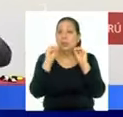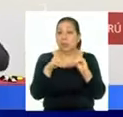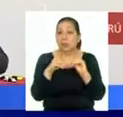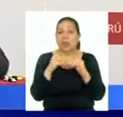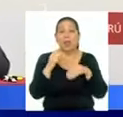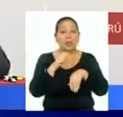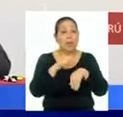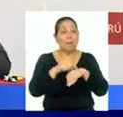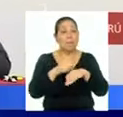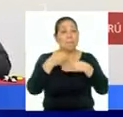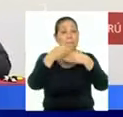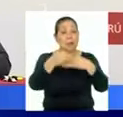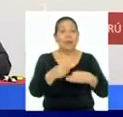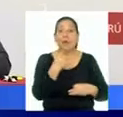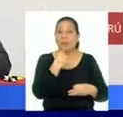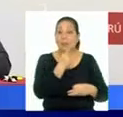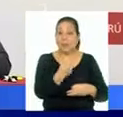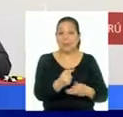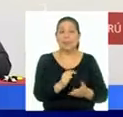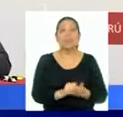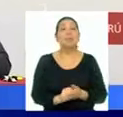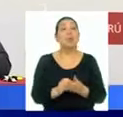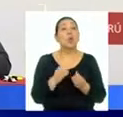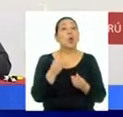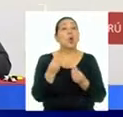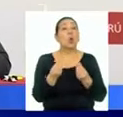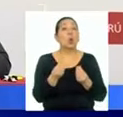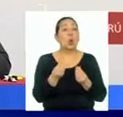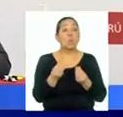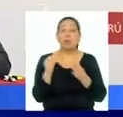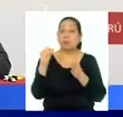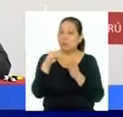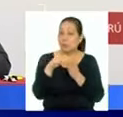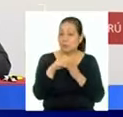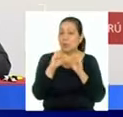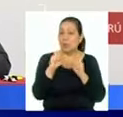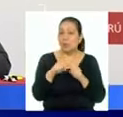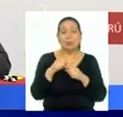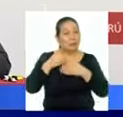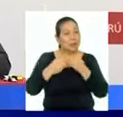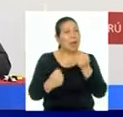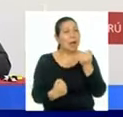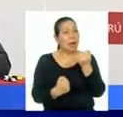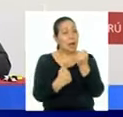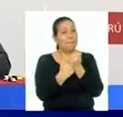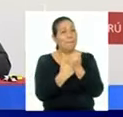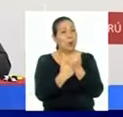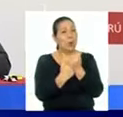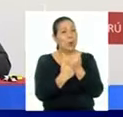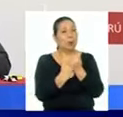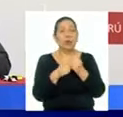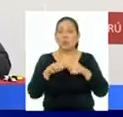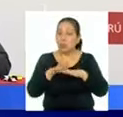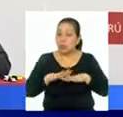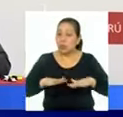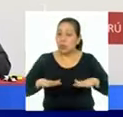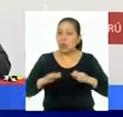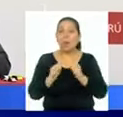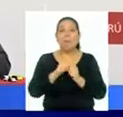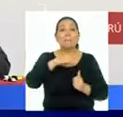los plazos que la ley establece. Así como se ha colaborado y se sigue colaborando de manera plena con